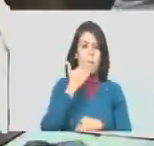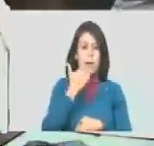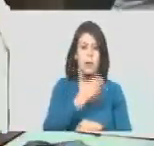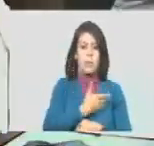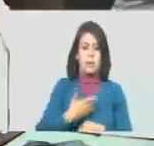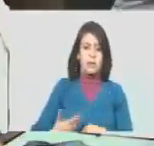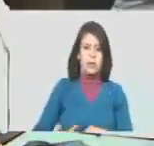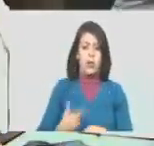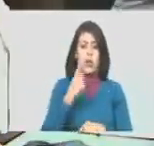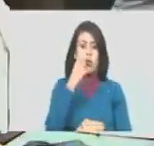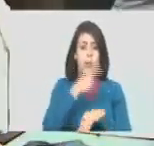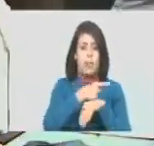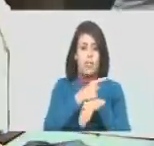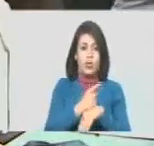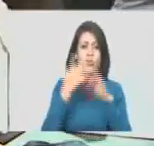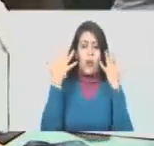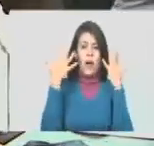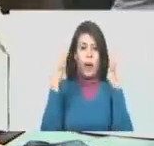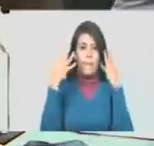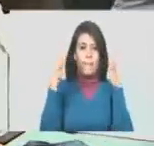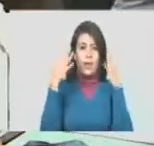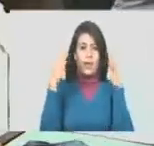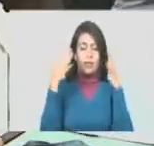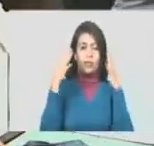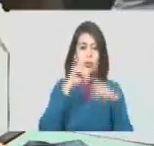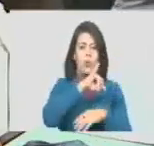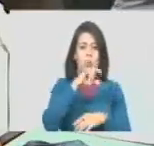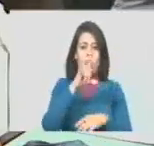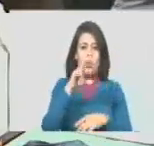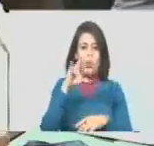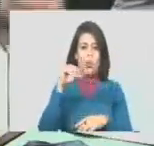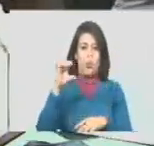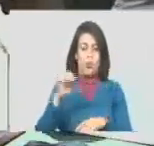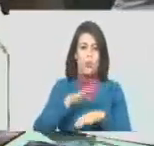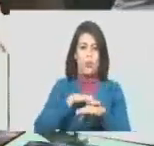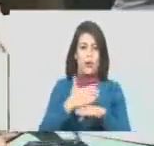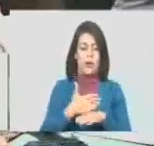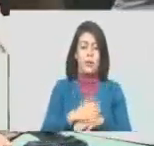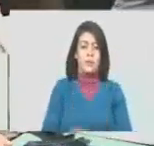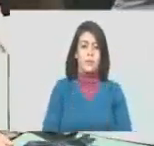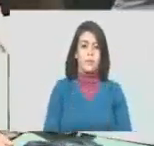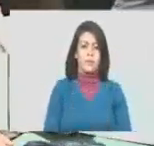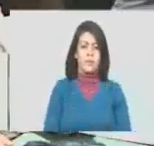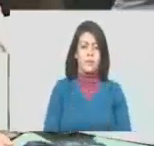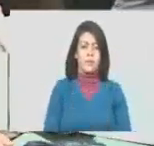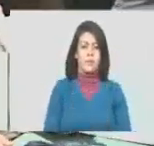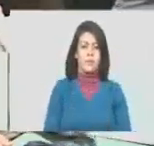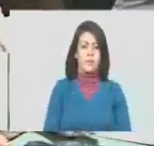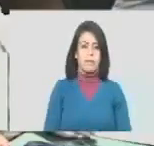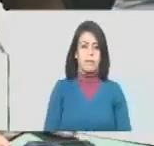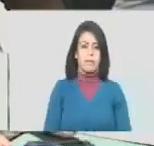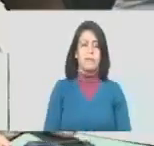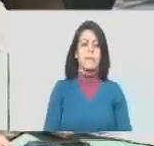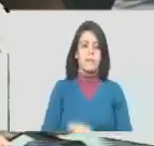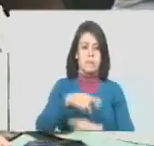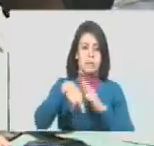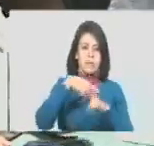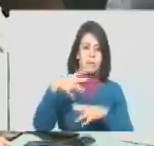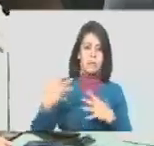que le demos un minuto de aplauso a Julio García Jarpa para que el fervor revolucionario